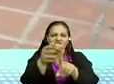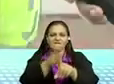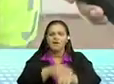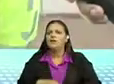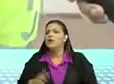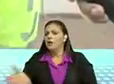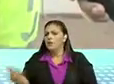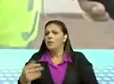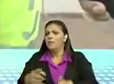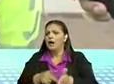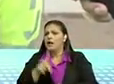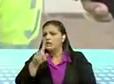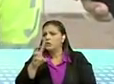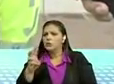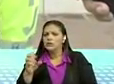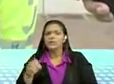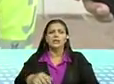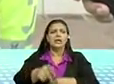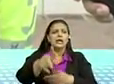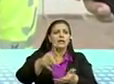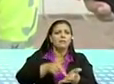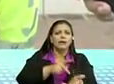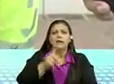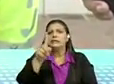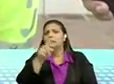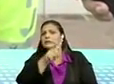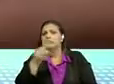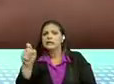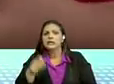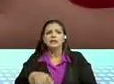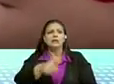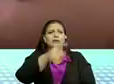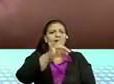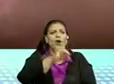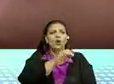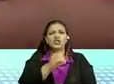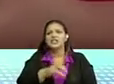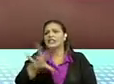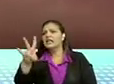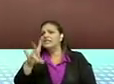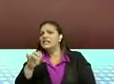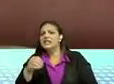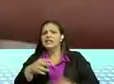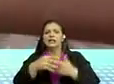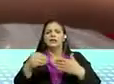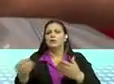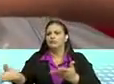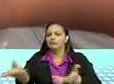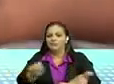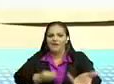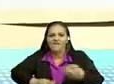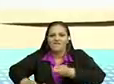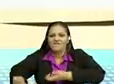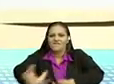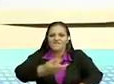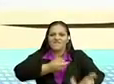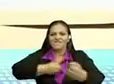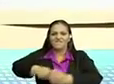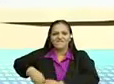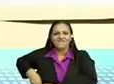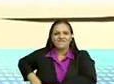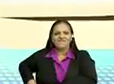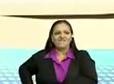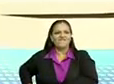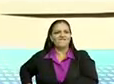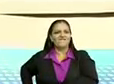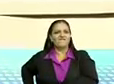$100, 160, 170, 70, 80, que aquí le va a salir el puesto de trabajo. Y las pobres personas se quedan